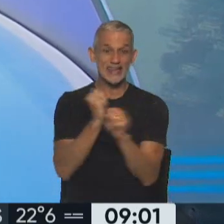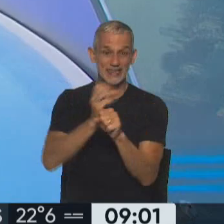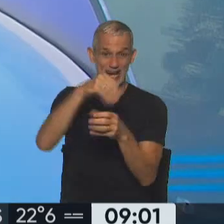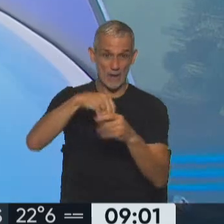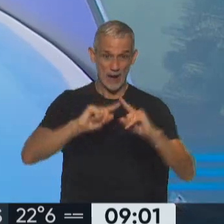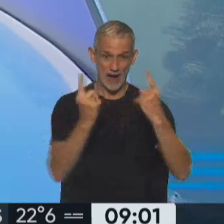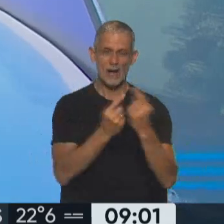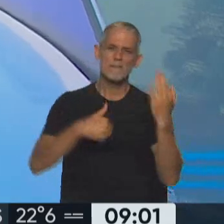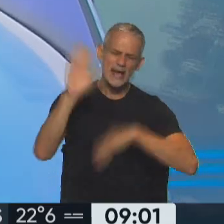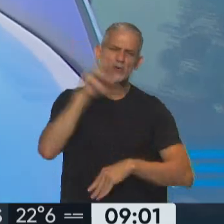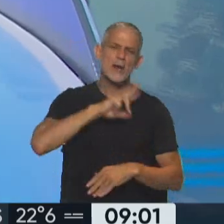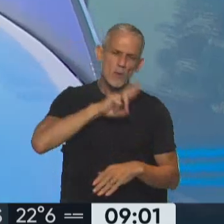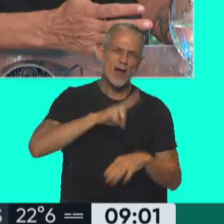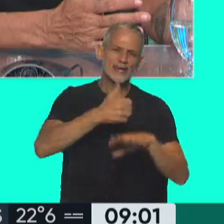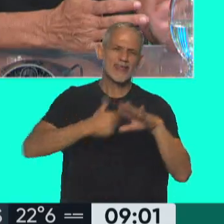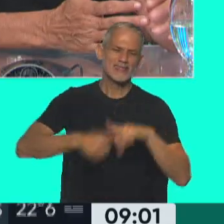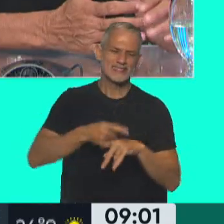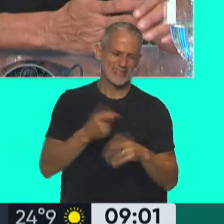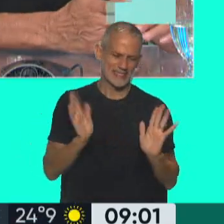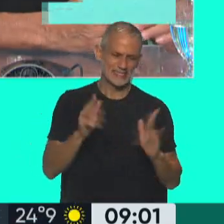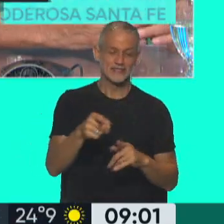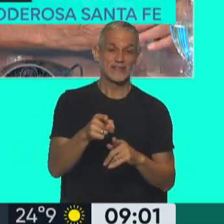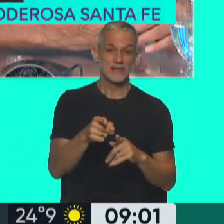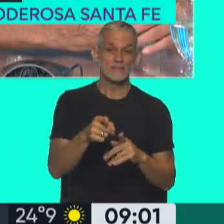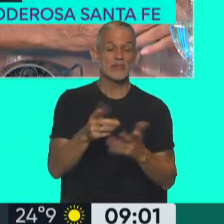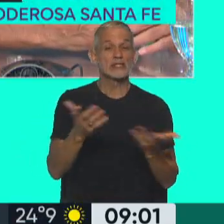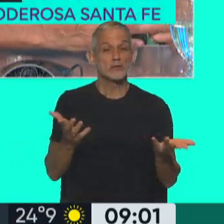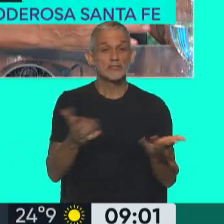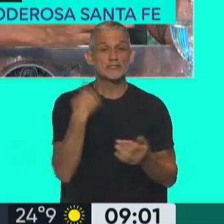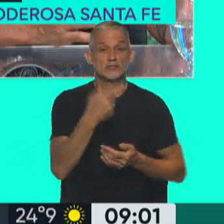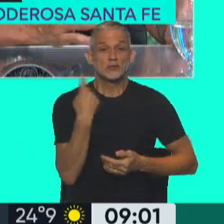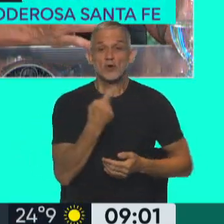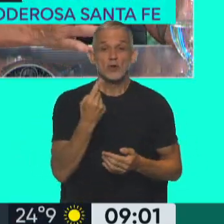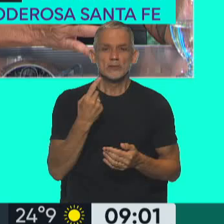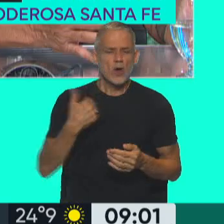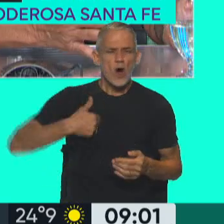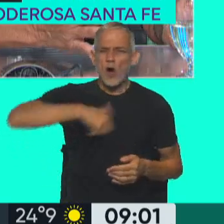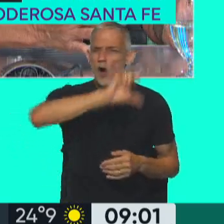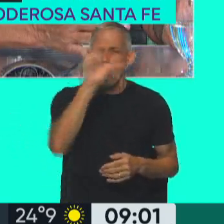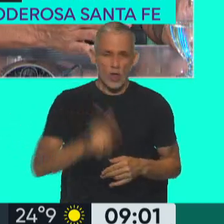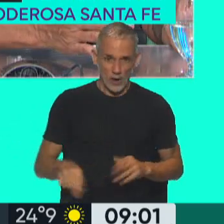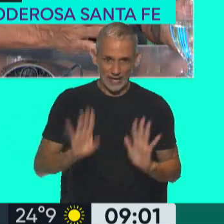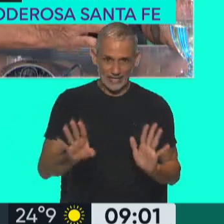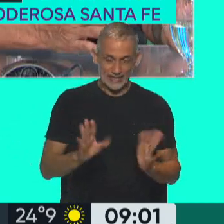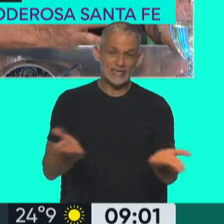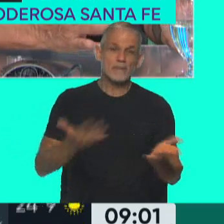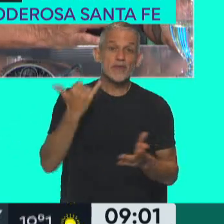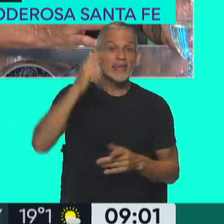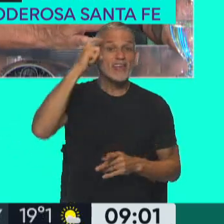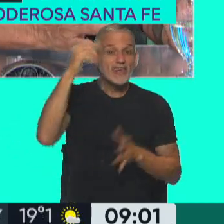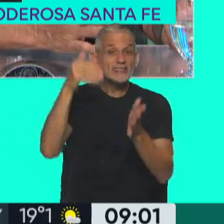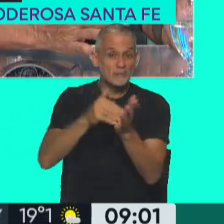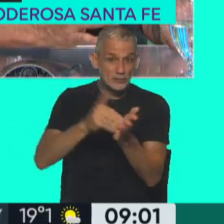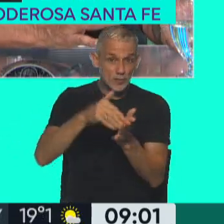La mayoría somos mujeres y disidencias sexuales y estamos a lo largo y a lo ancho de todo el país. También recordemos que hay 10 millones